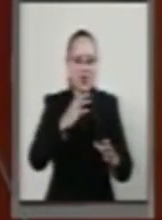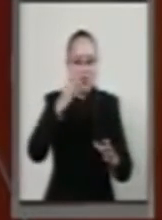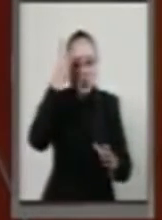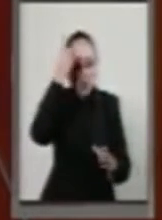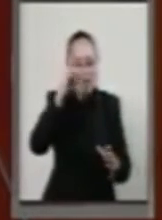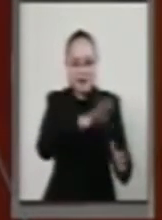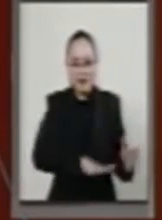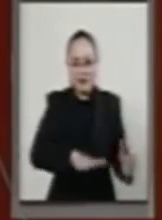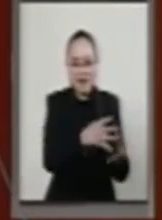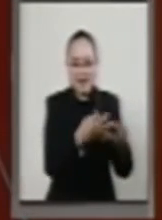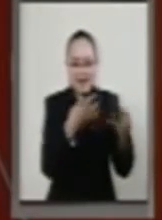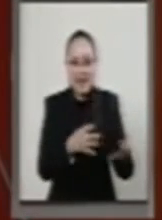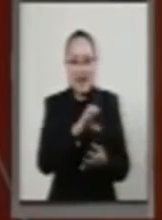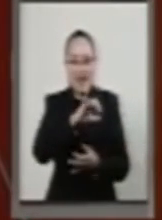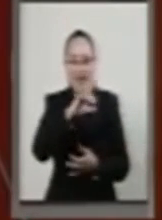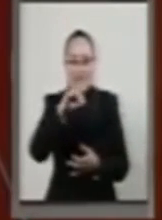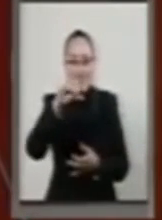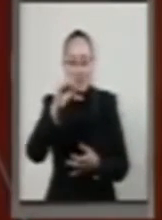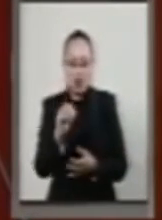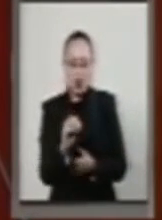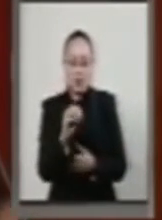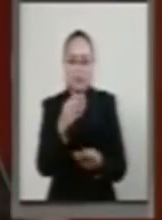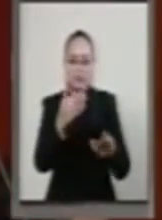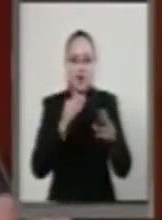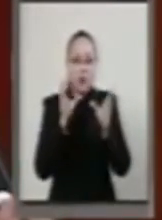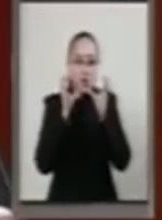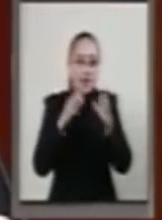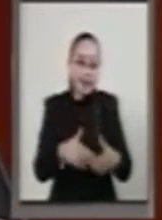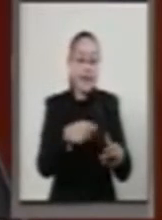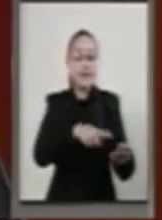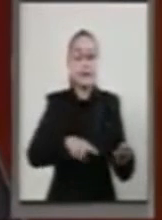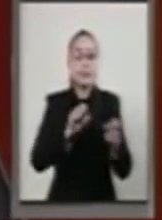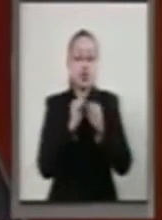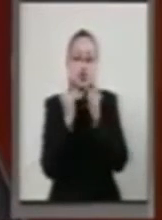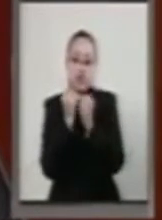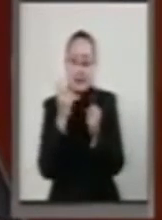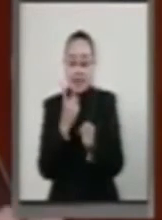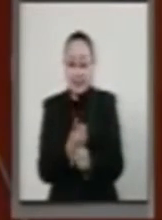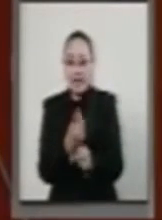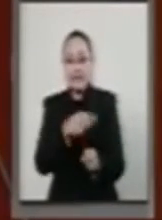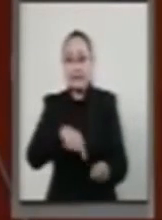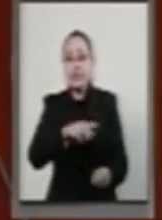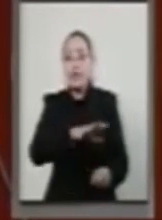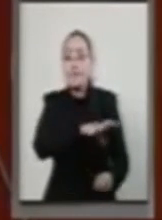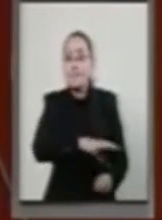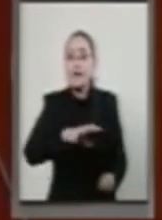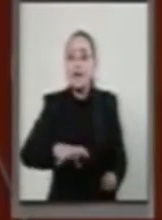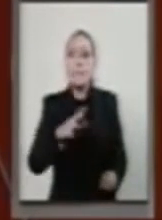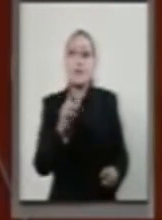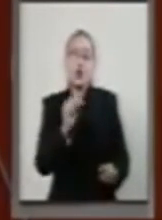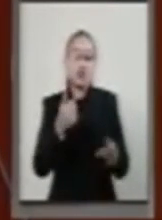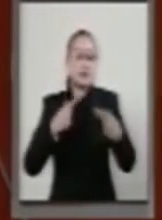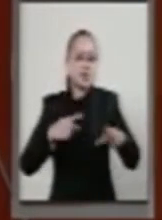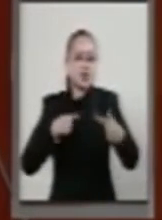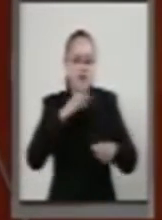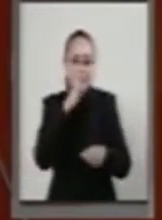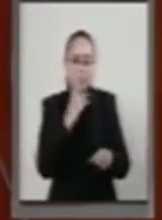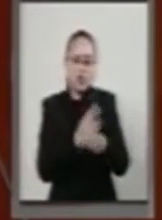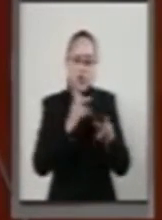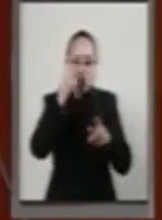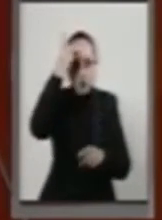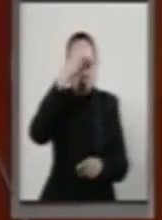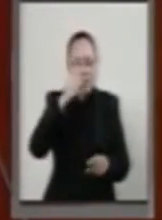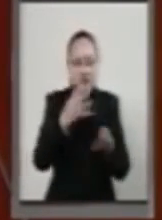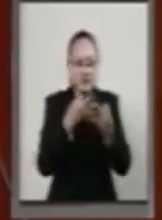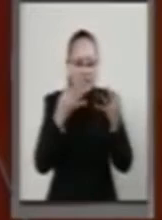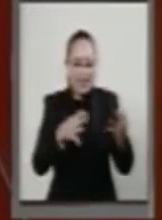propietarios, así como los ejidos, comunidades, sociedades y demás personas que sean titulares o poseedores de